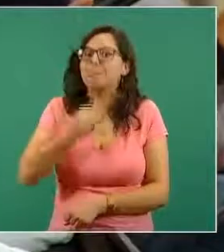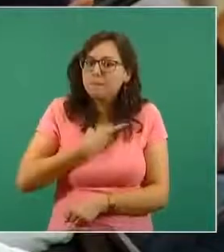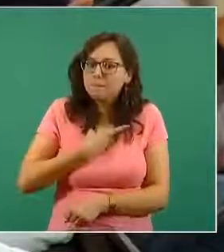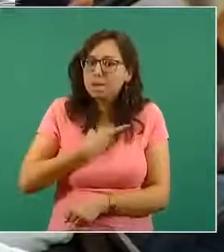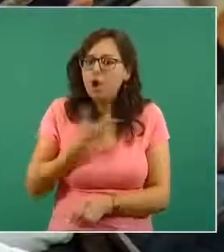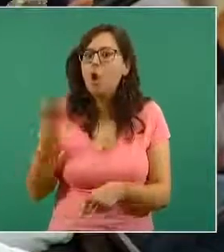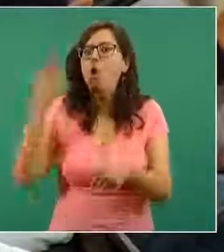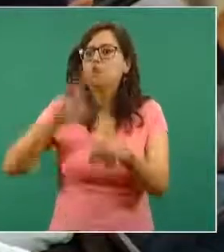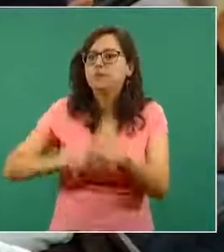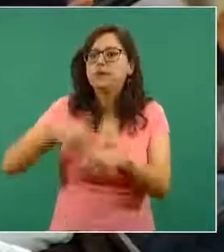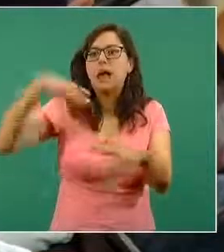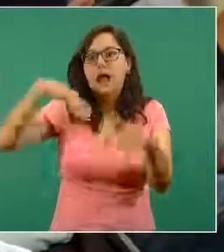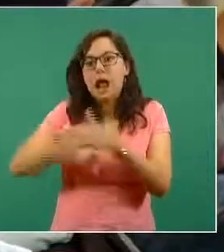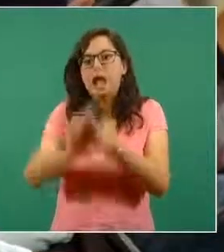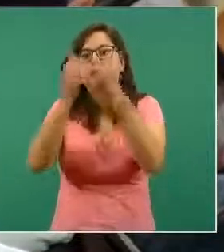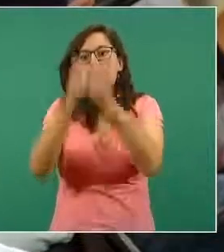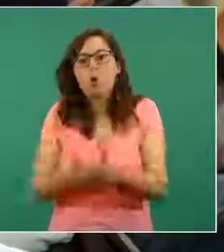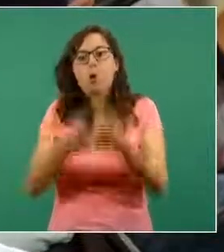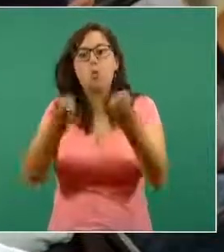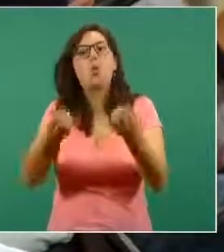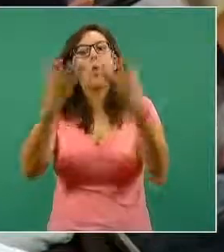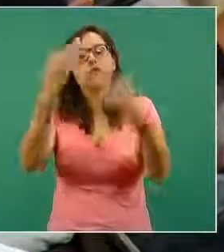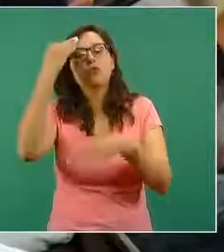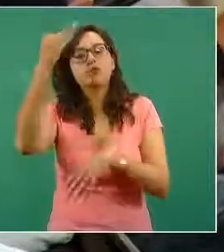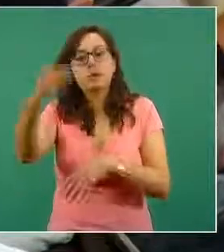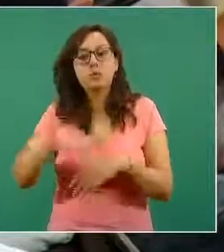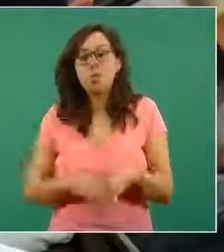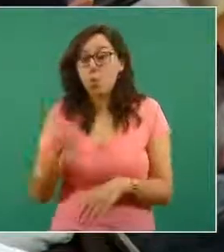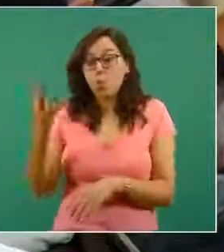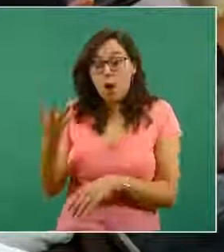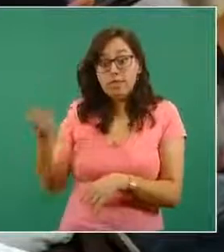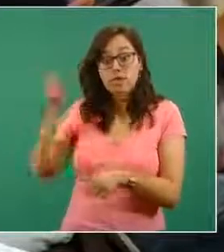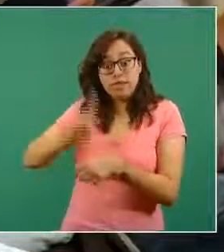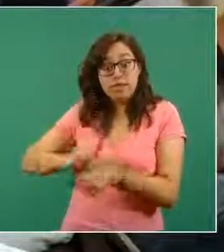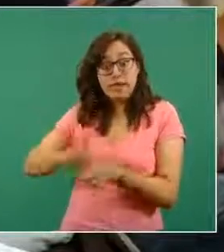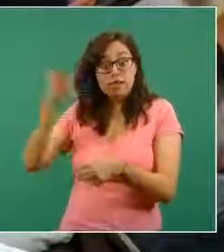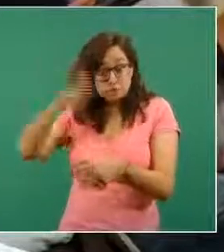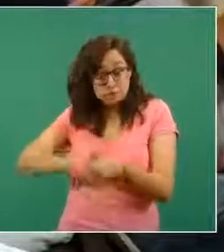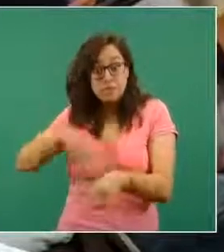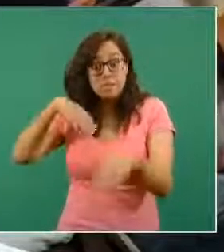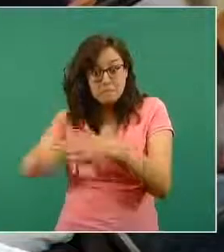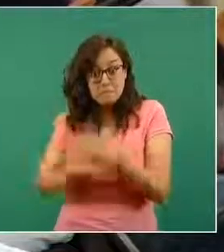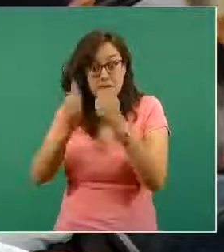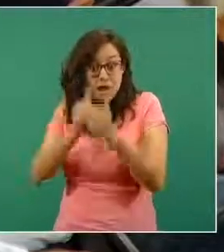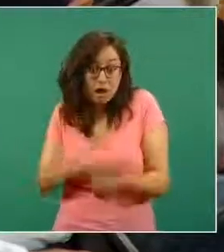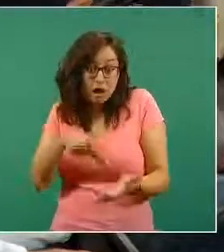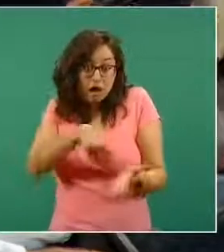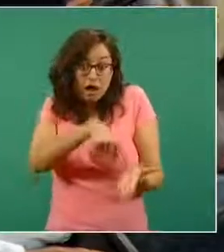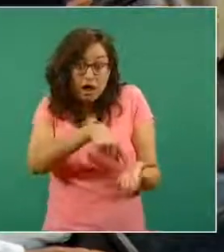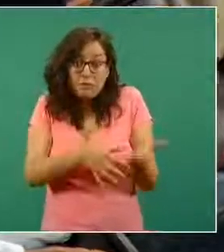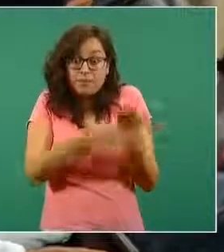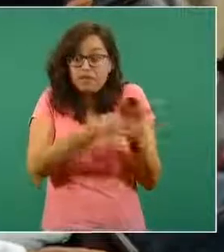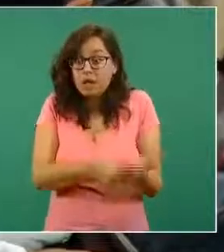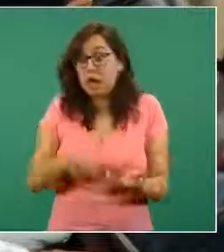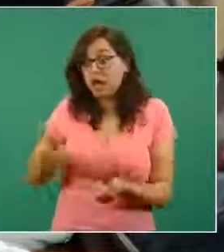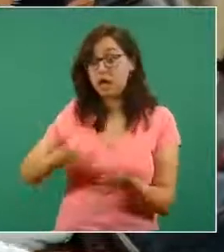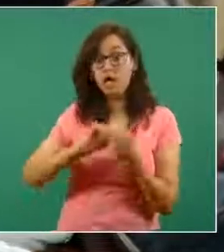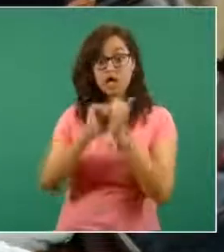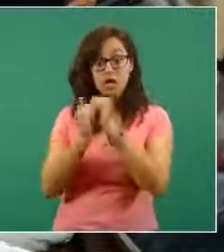estuvo hospitalizado, porque se está manejando que estuvo hospitalizado 4 días, que realmente tuvo un agravamiento de su estado de